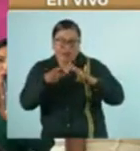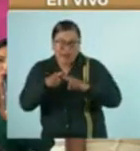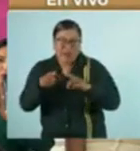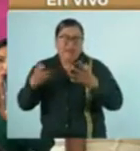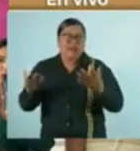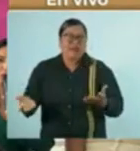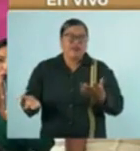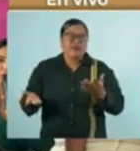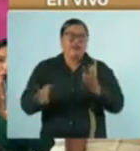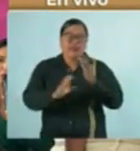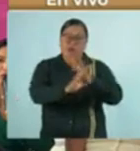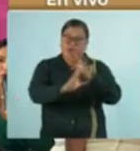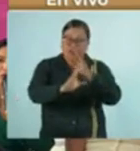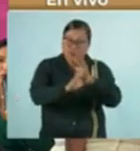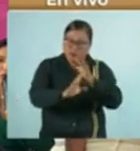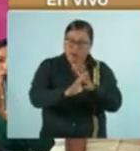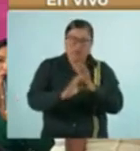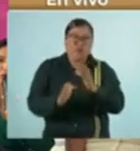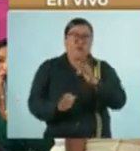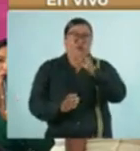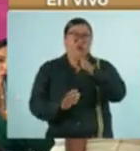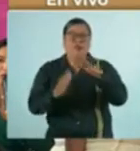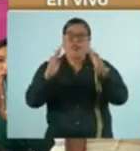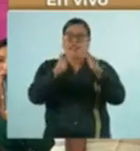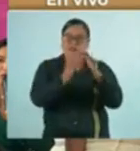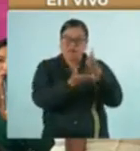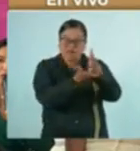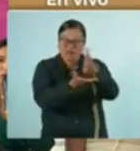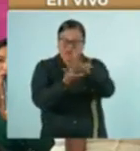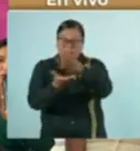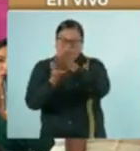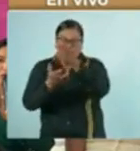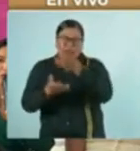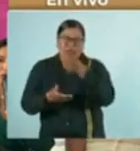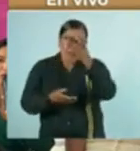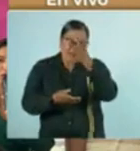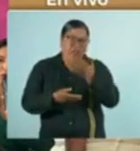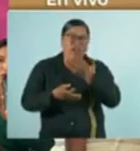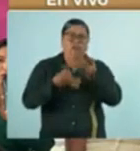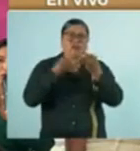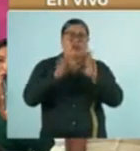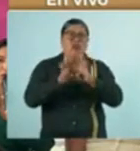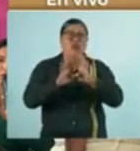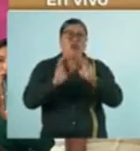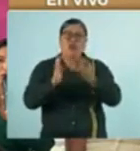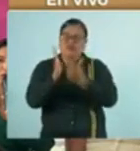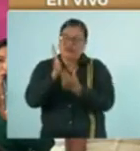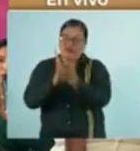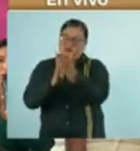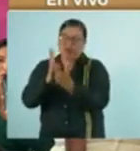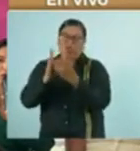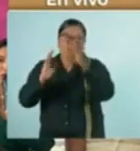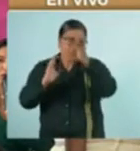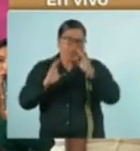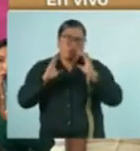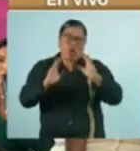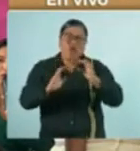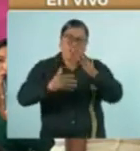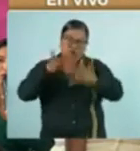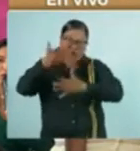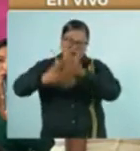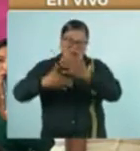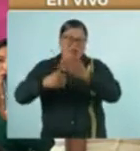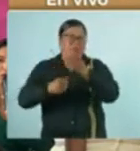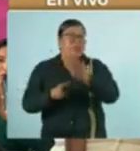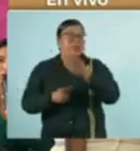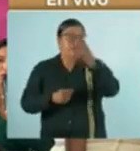los autobuses y a las casas en general a difundir el violentómetro de cuidados. El violentómetro de cuidados es un